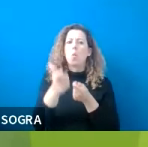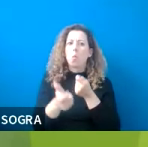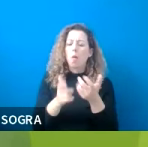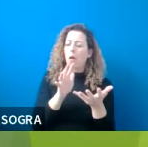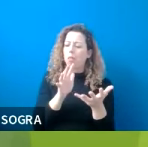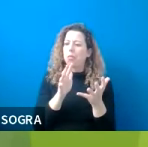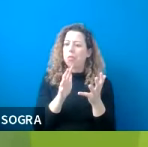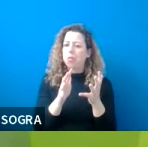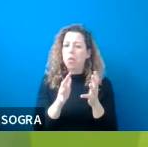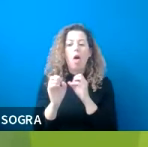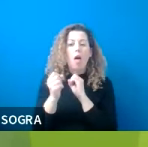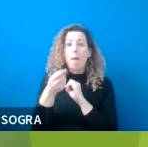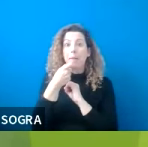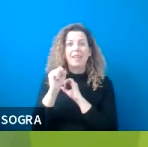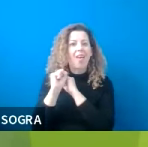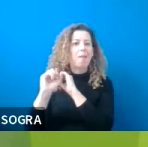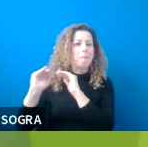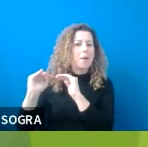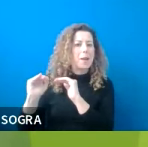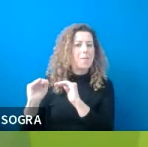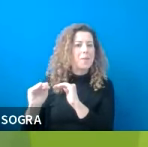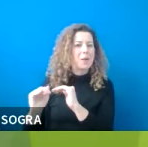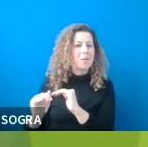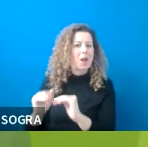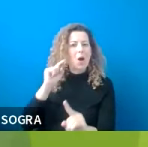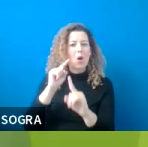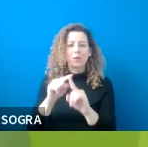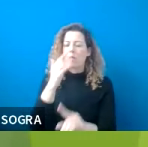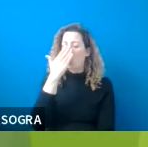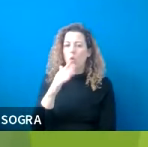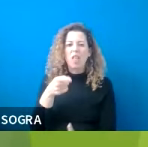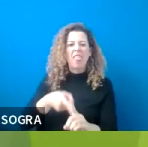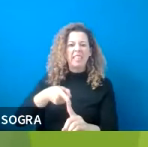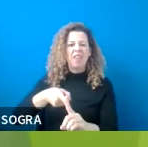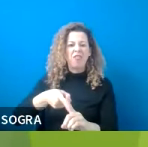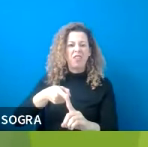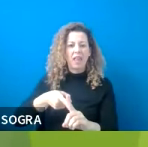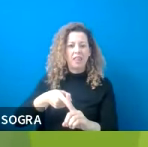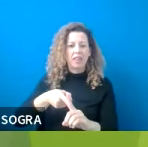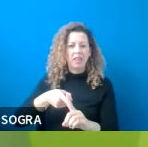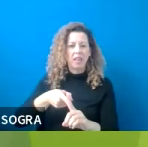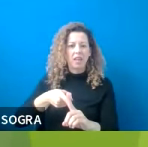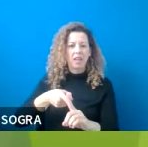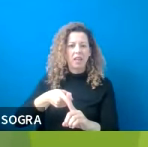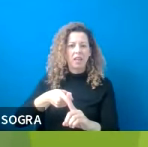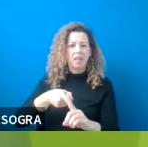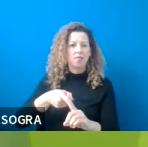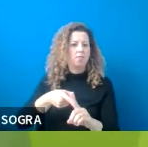dependiendo menos de las pastillas, ya que podía combatir las conductas desafiantes y los pensamientos remitivos por mí mismo.